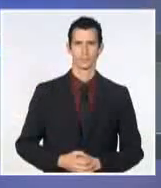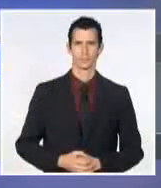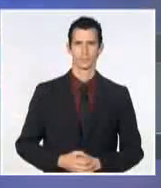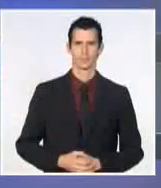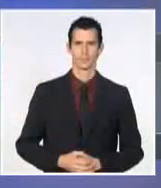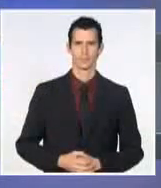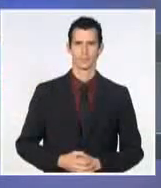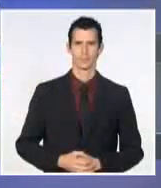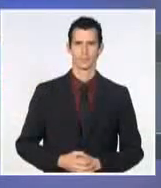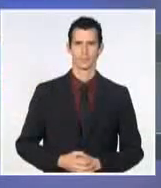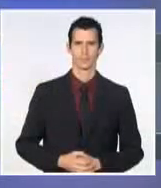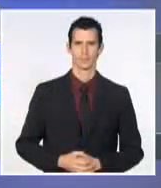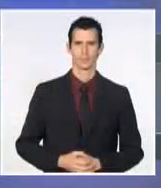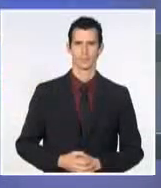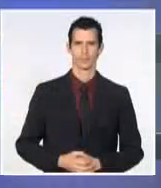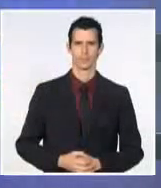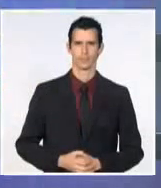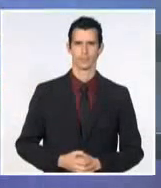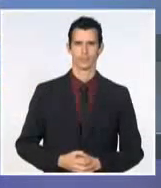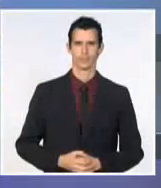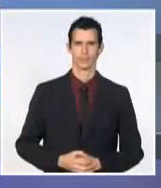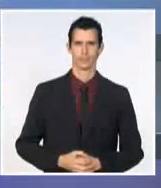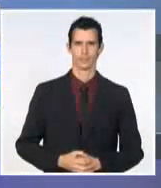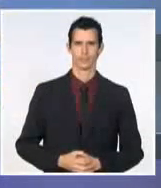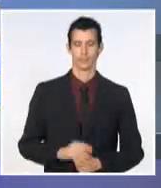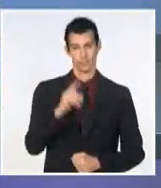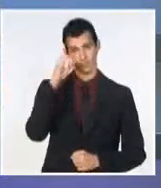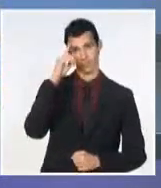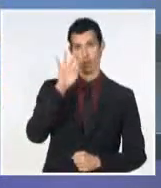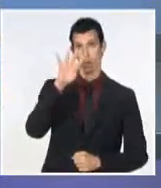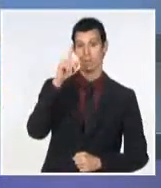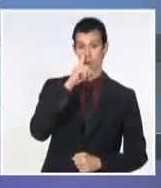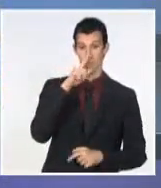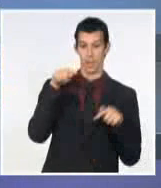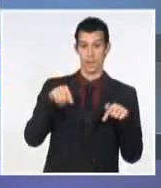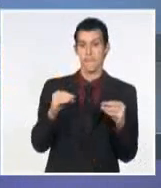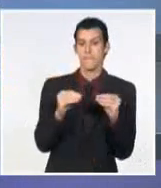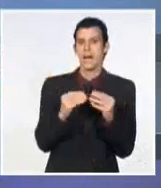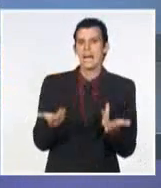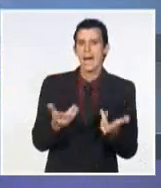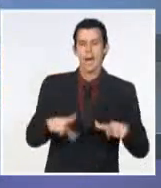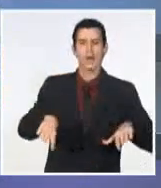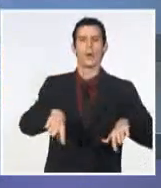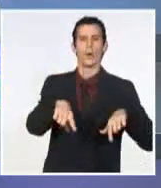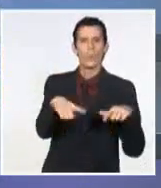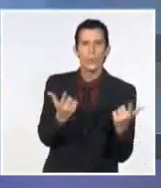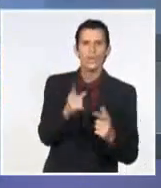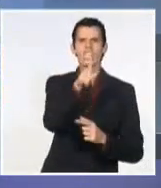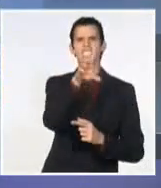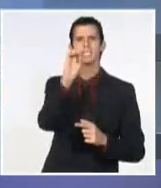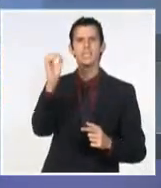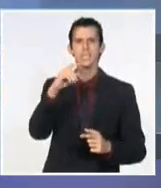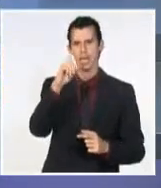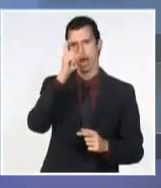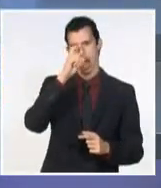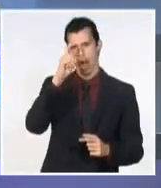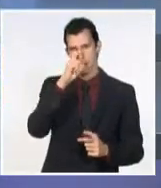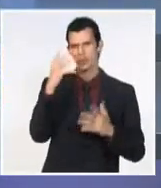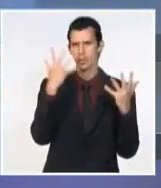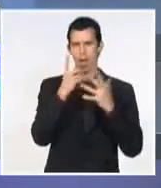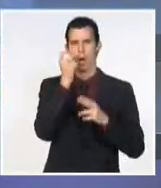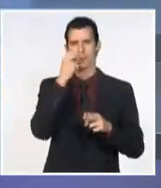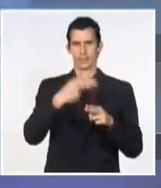Este 4 de noviembre cumpliría 100 años el revolucionario cubano José Ramón Fernández Álvarez. A propósito, el